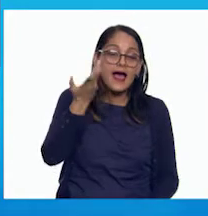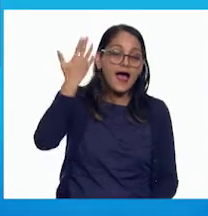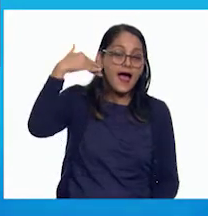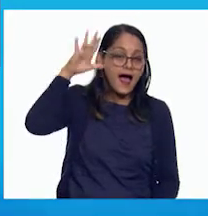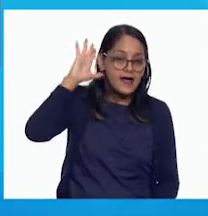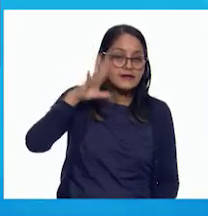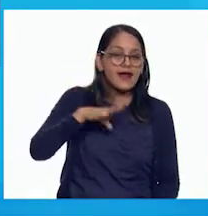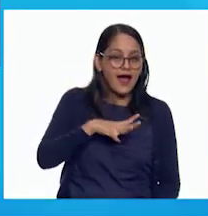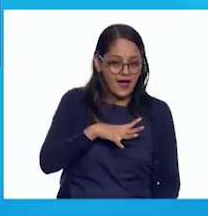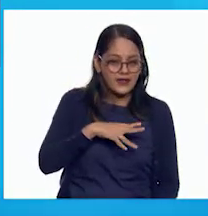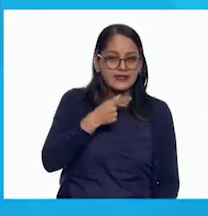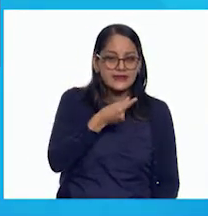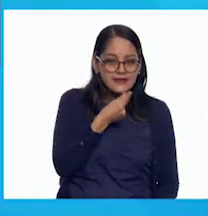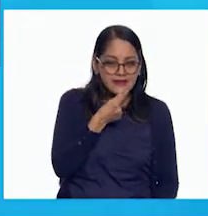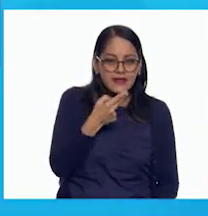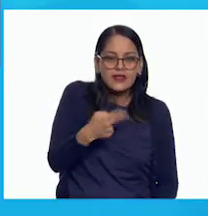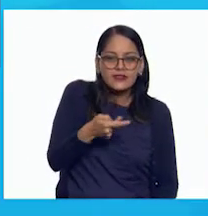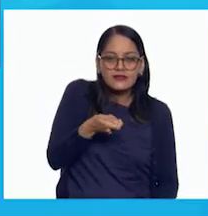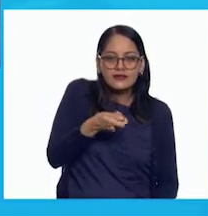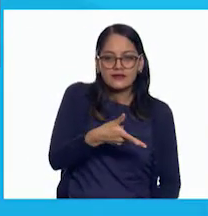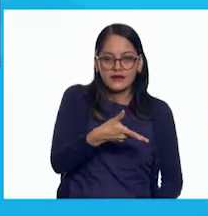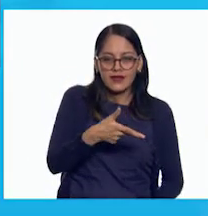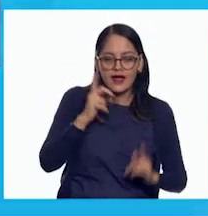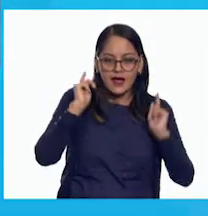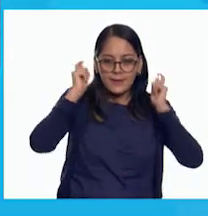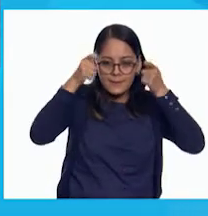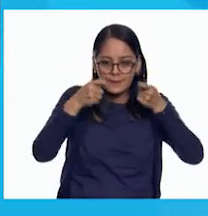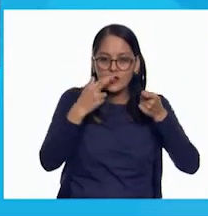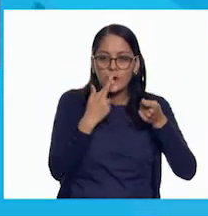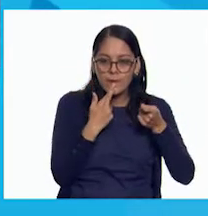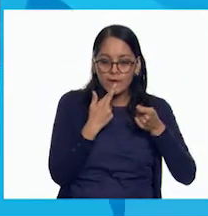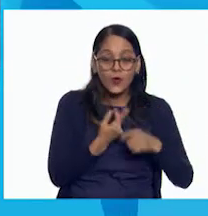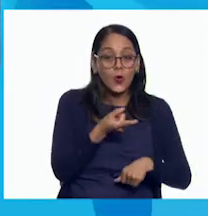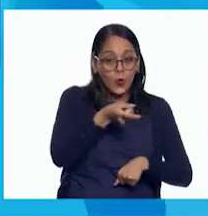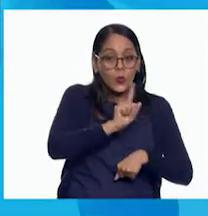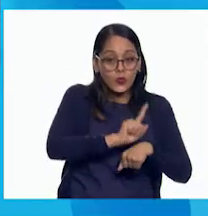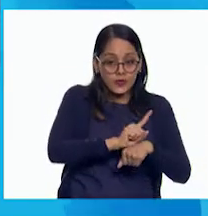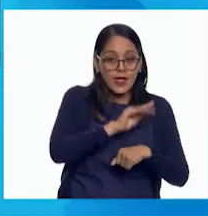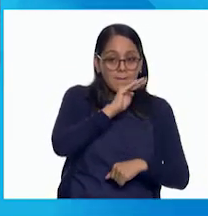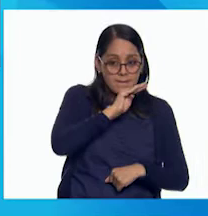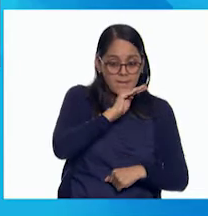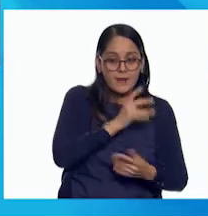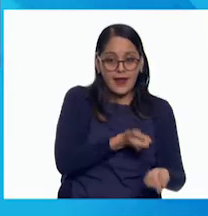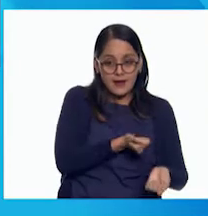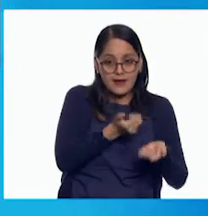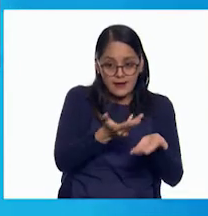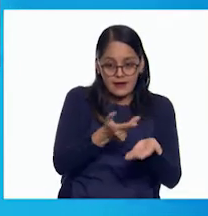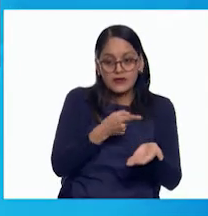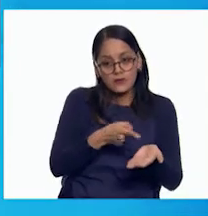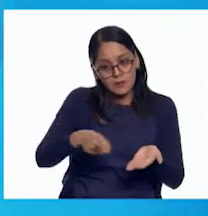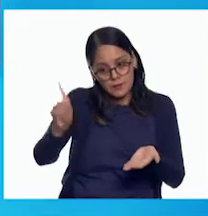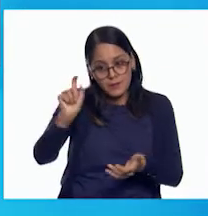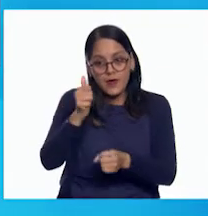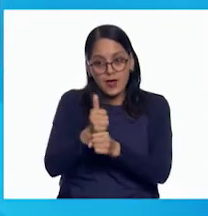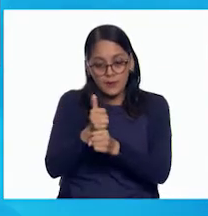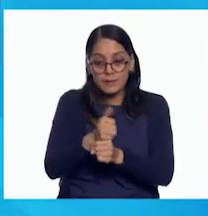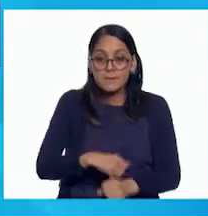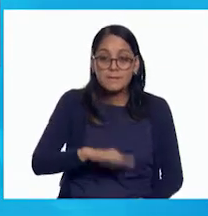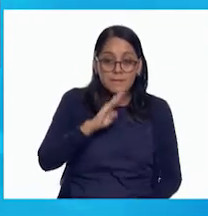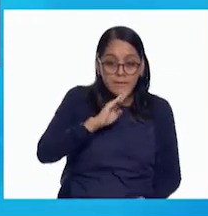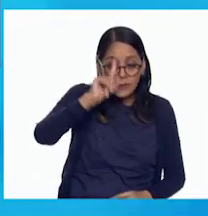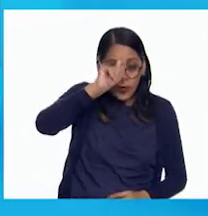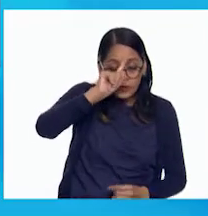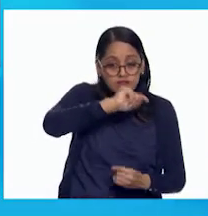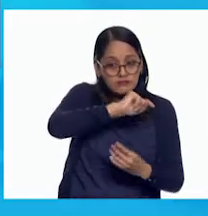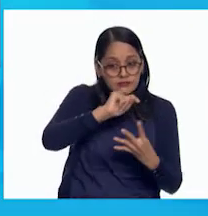que le decían Caperucita Roja, que en una ocasión su mamá le pidió llevarle comida a la abuelita y las recomendaciones de su mamá para que